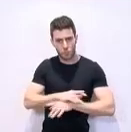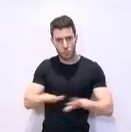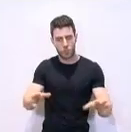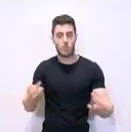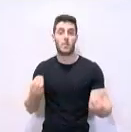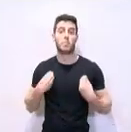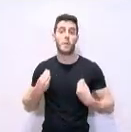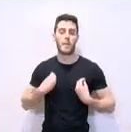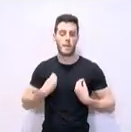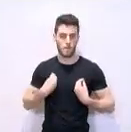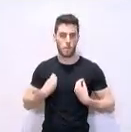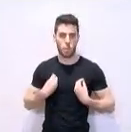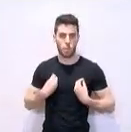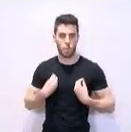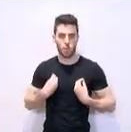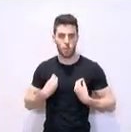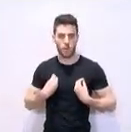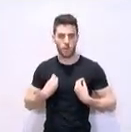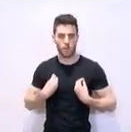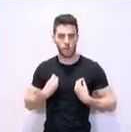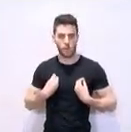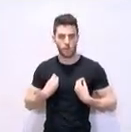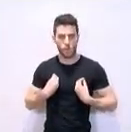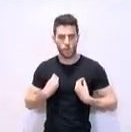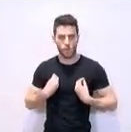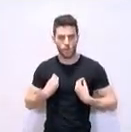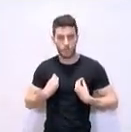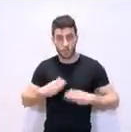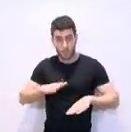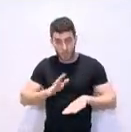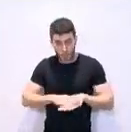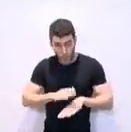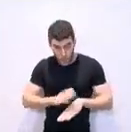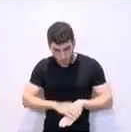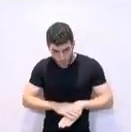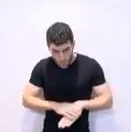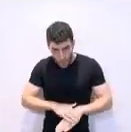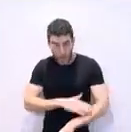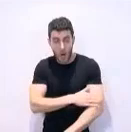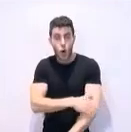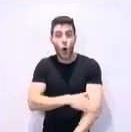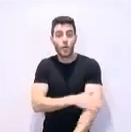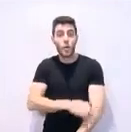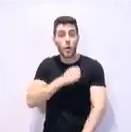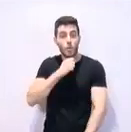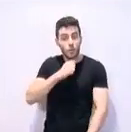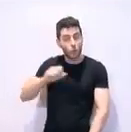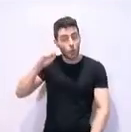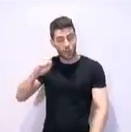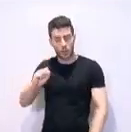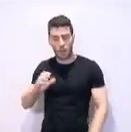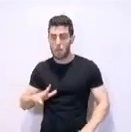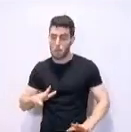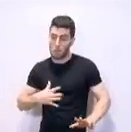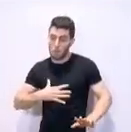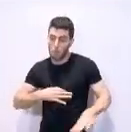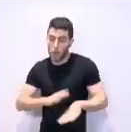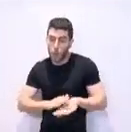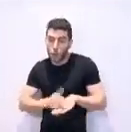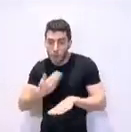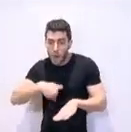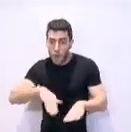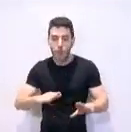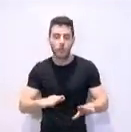vivido, no sea culpa del gobierno socialcomunista. Igual sí, esto viene todo derivado,